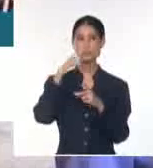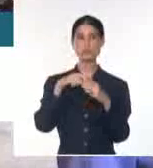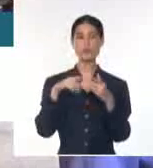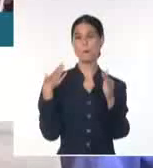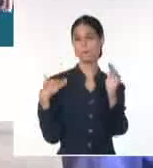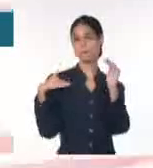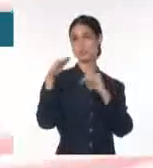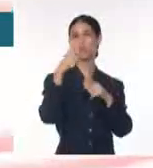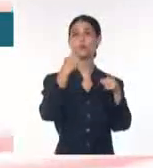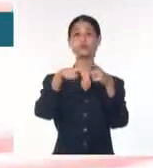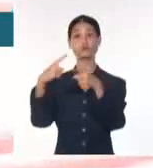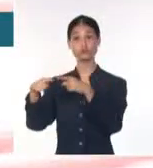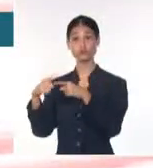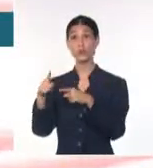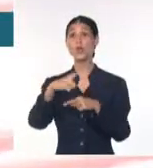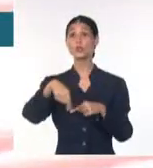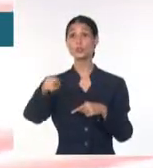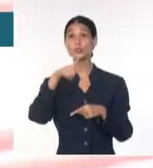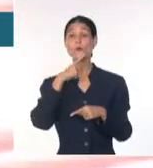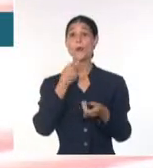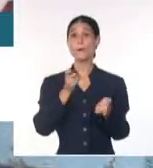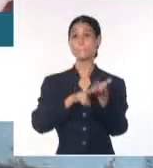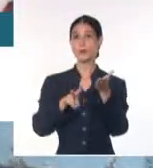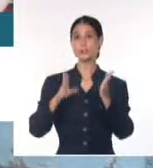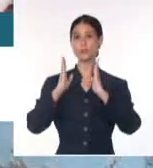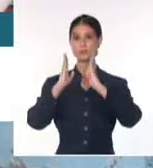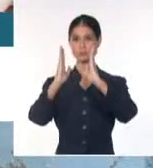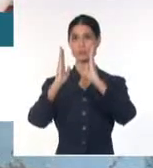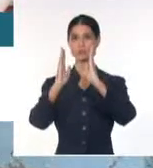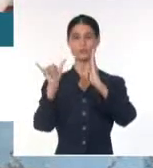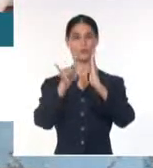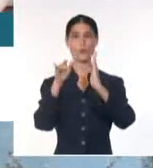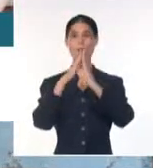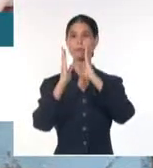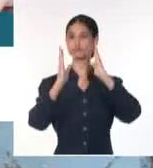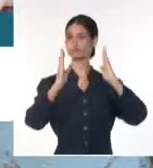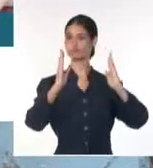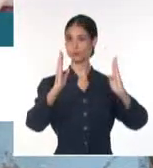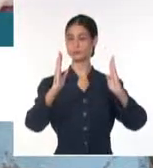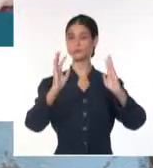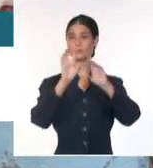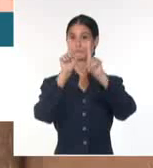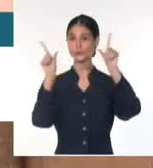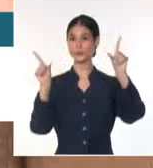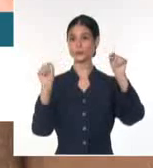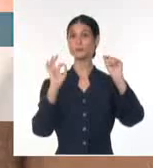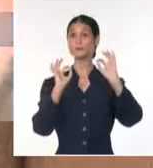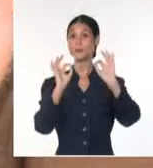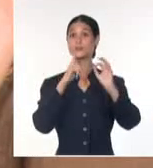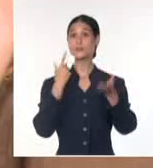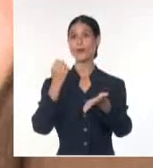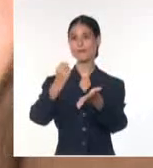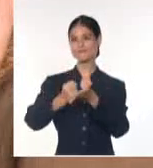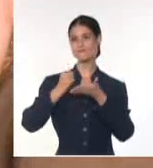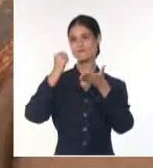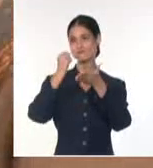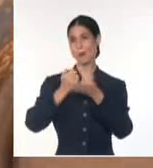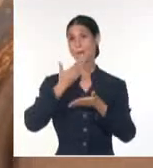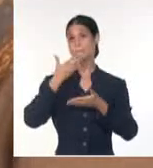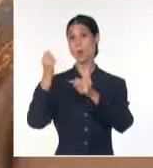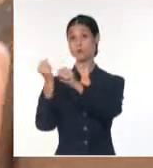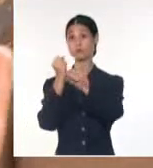y organismos de provincias del centro y oriente del país a la ofensiva de la nación para